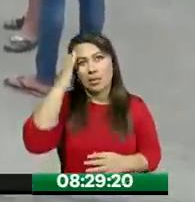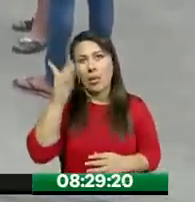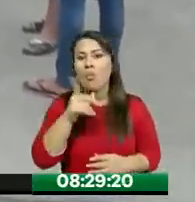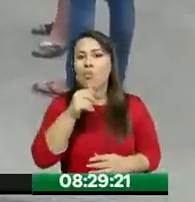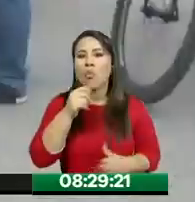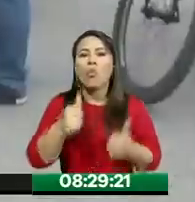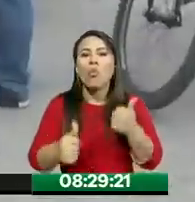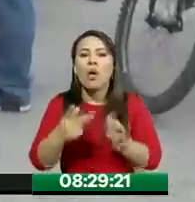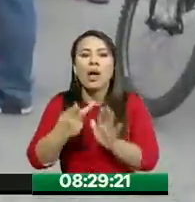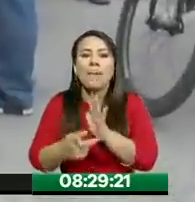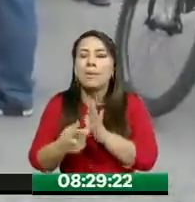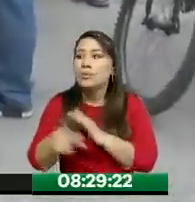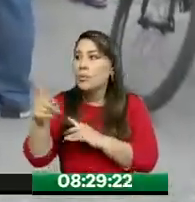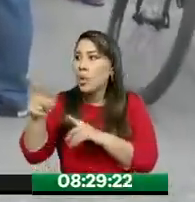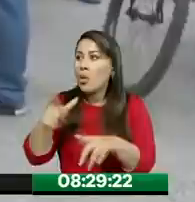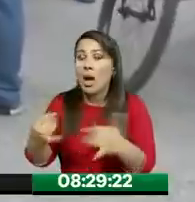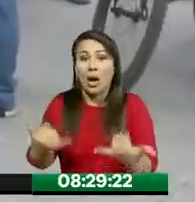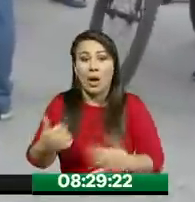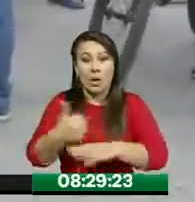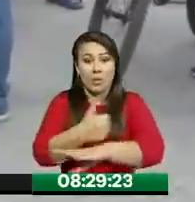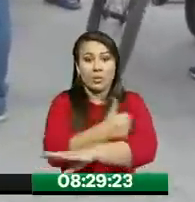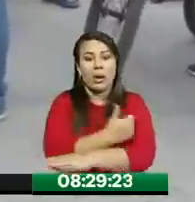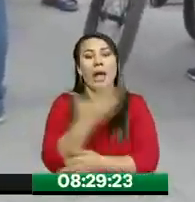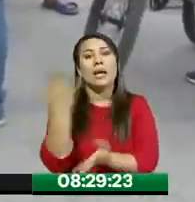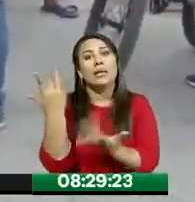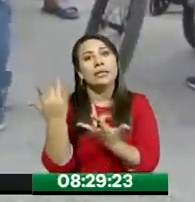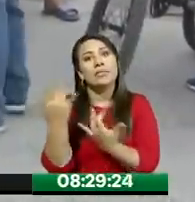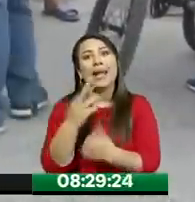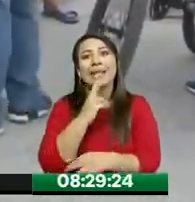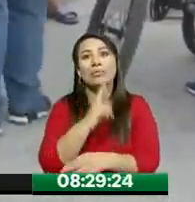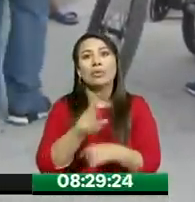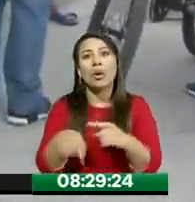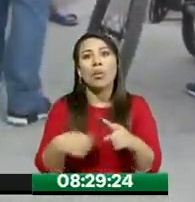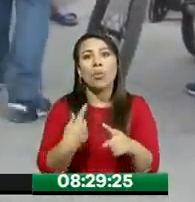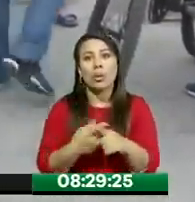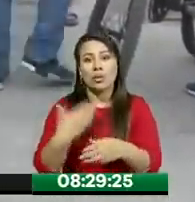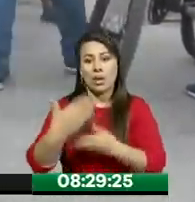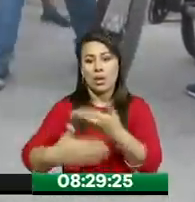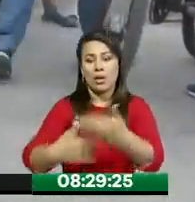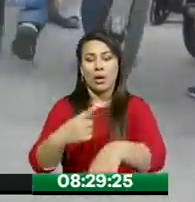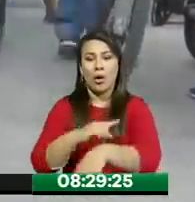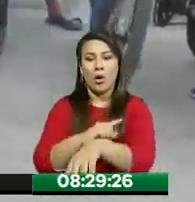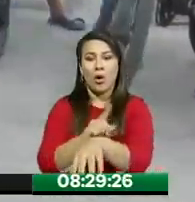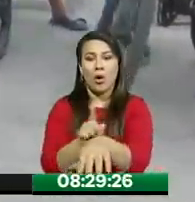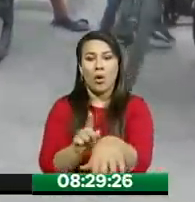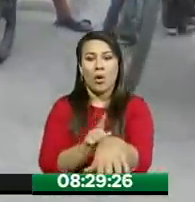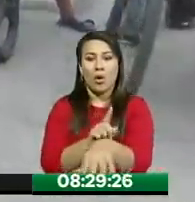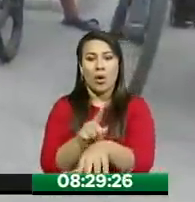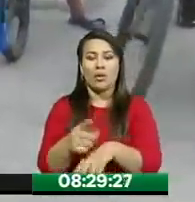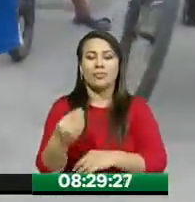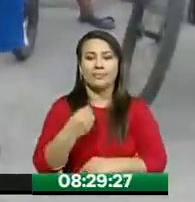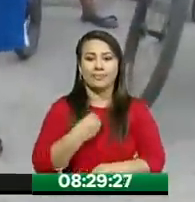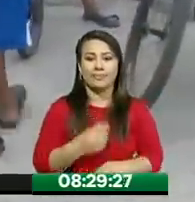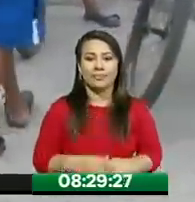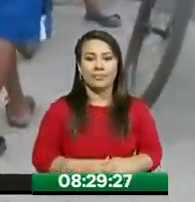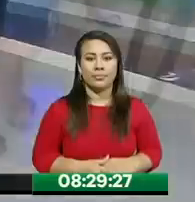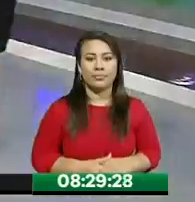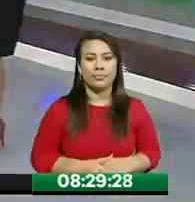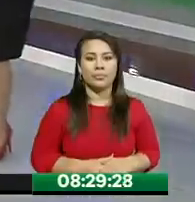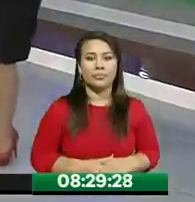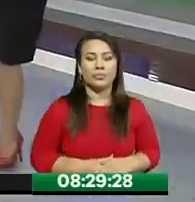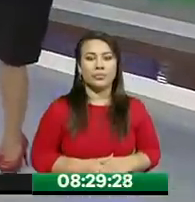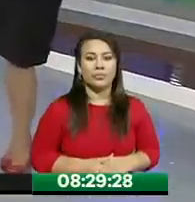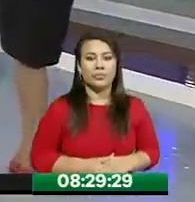les impregnaba en las piernas. Nos sorprendió el fallecimiento, el atropellamiento de Nico, porque era un